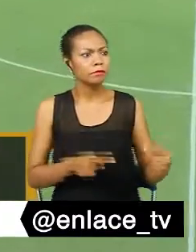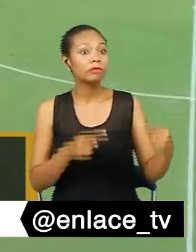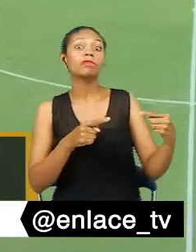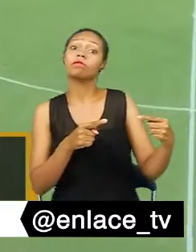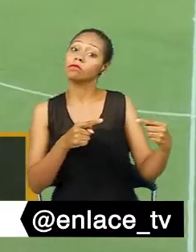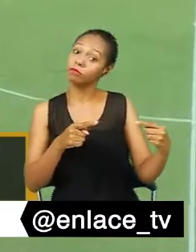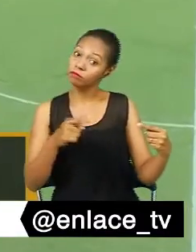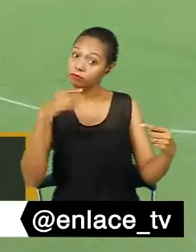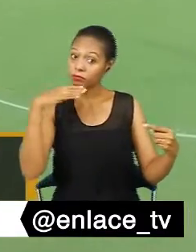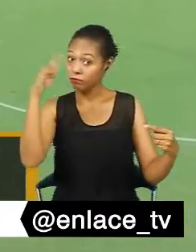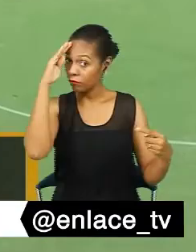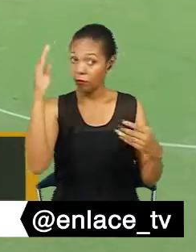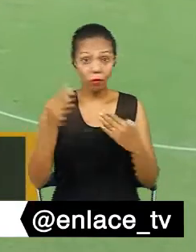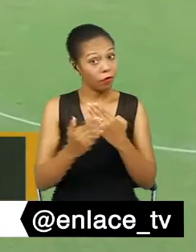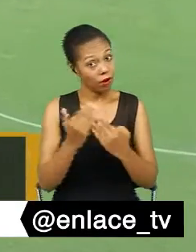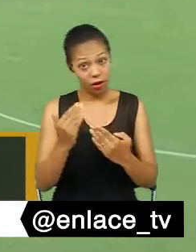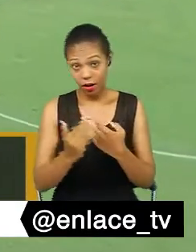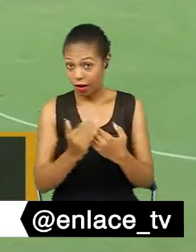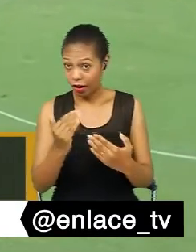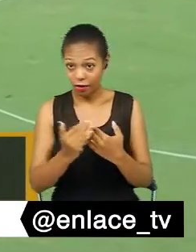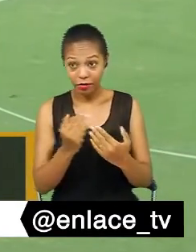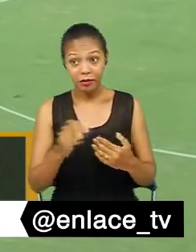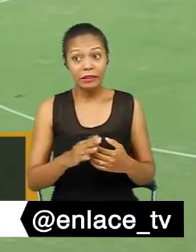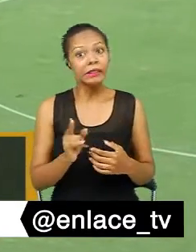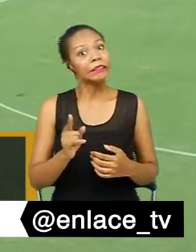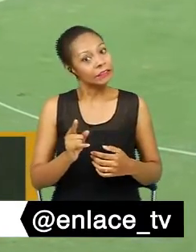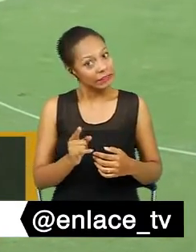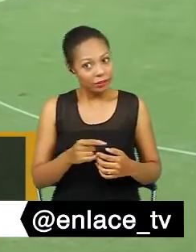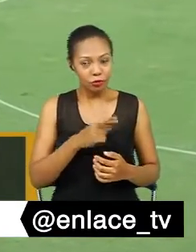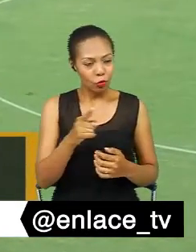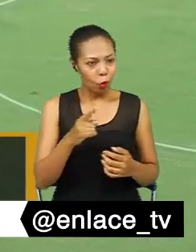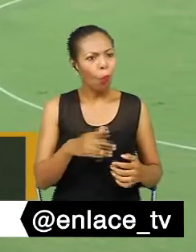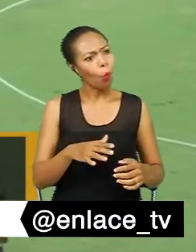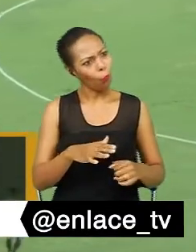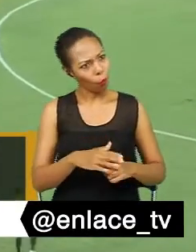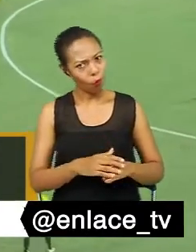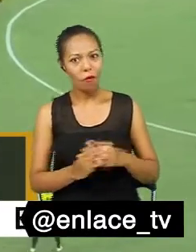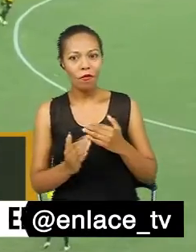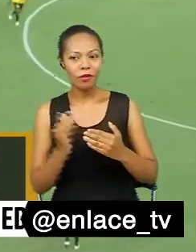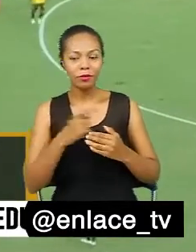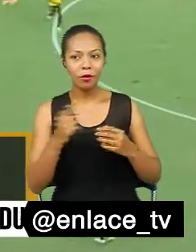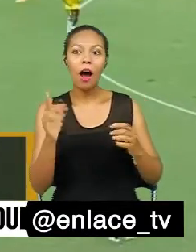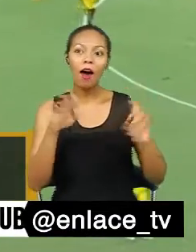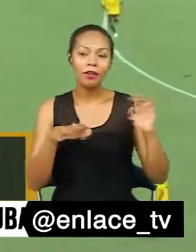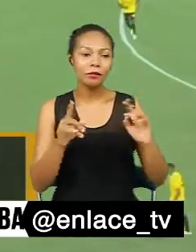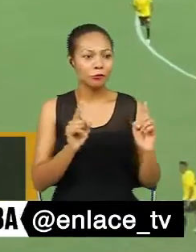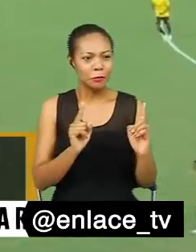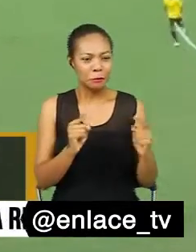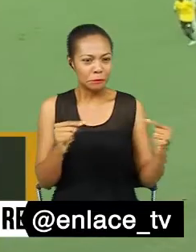juego, le robamos la pelota muchas veces en campo de ellos y generamos situaciones de gol.